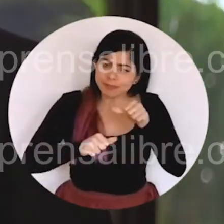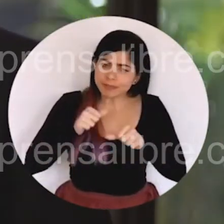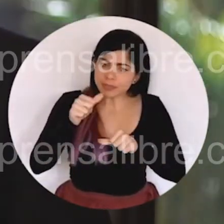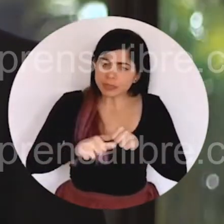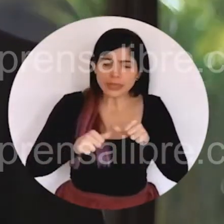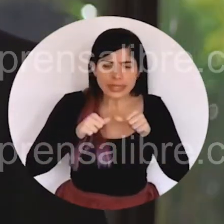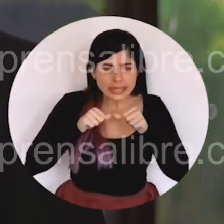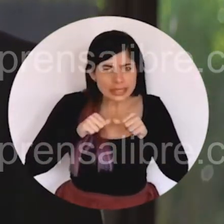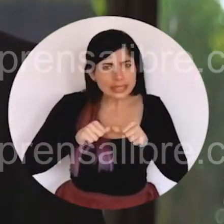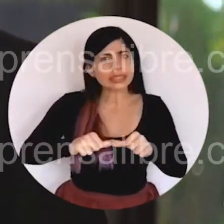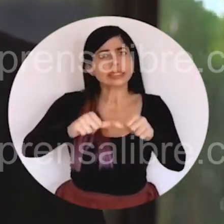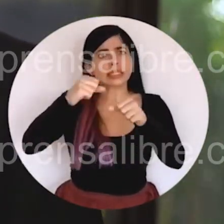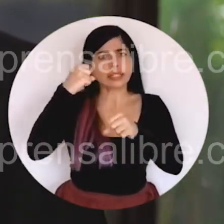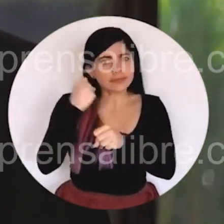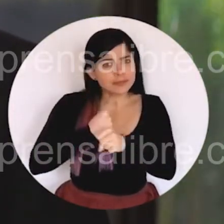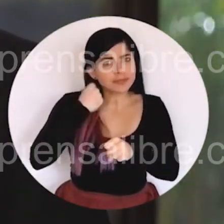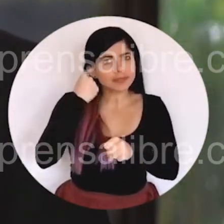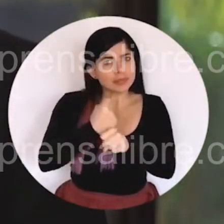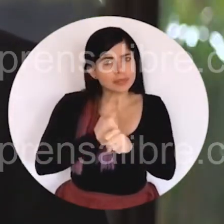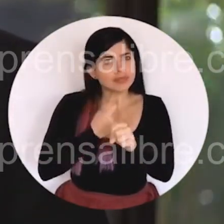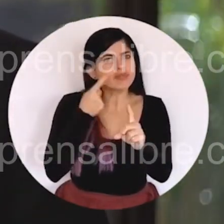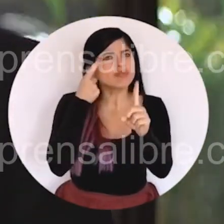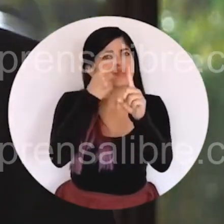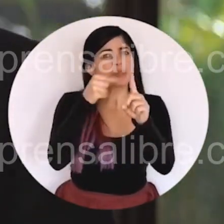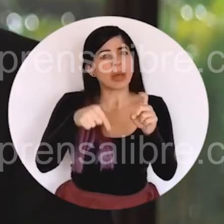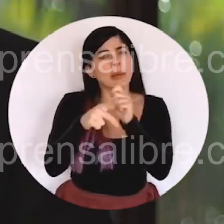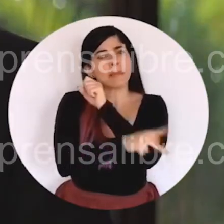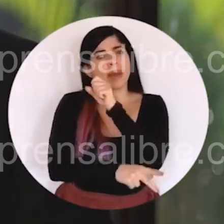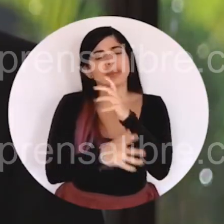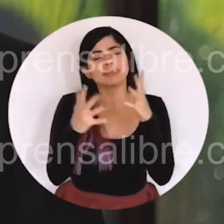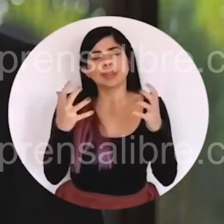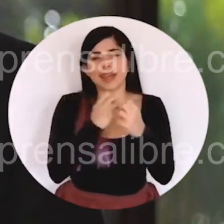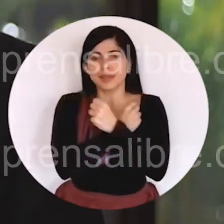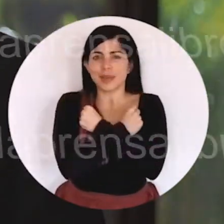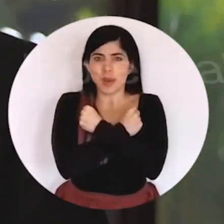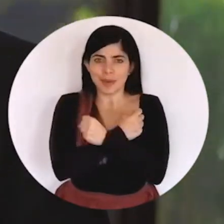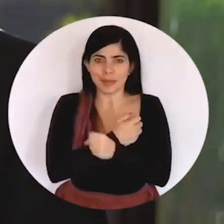ir adelante y seguir trabajando por este país que tanto amamos.